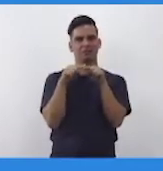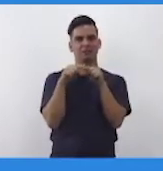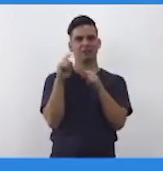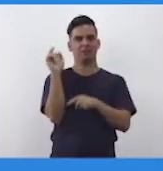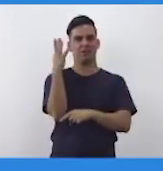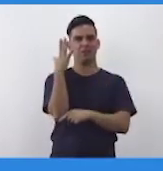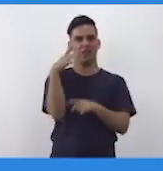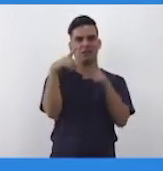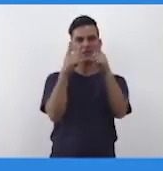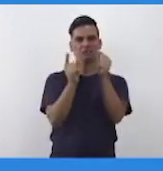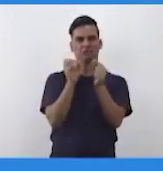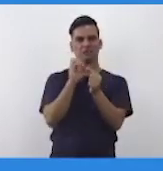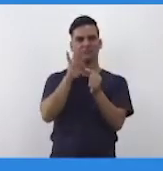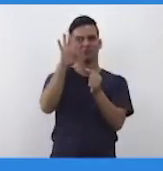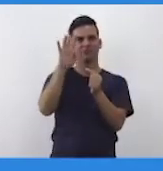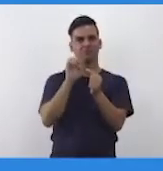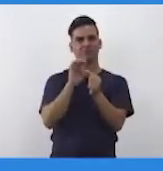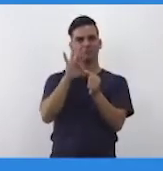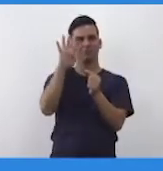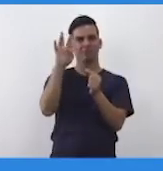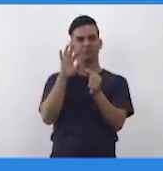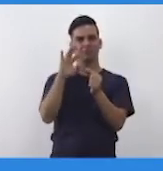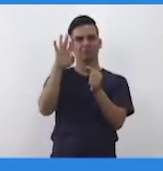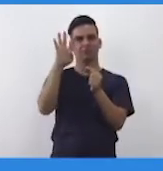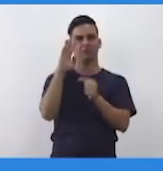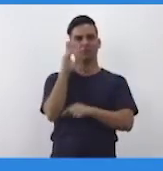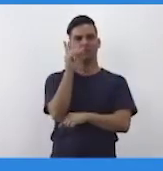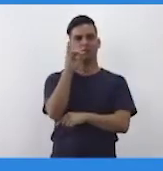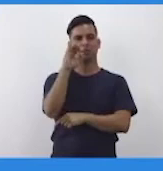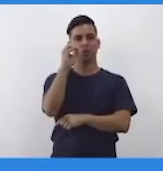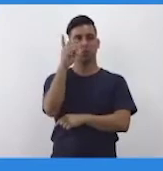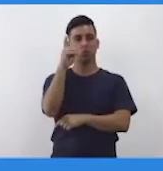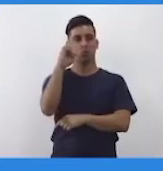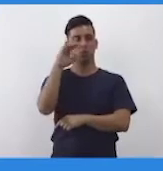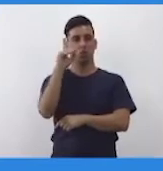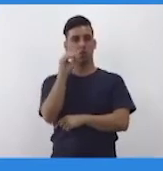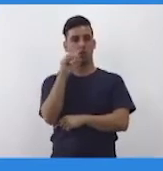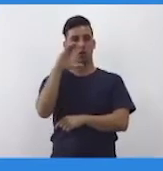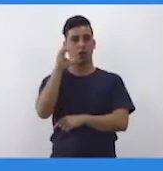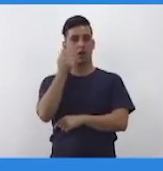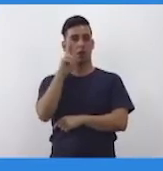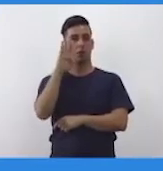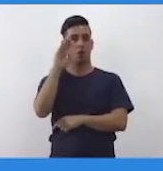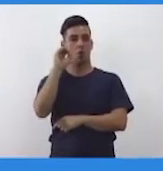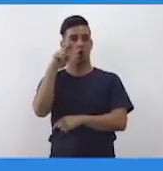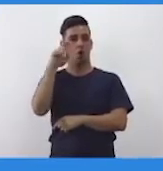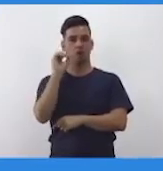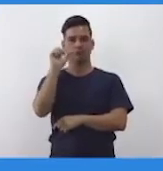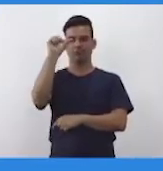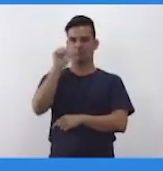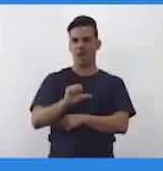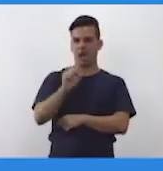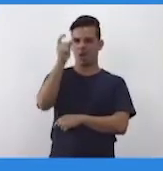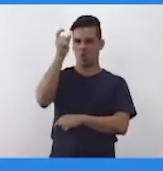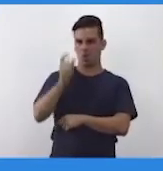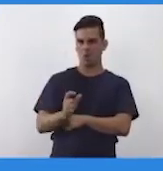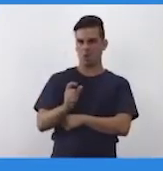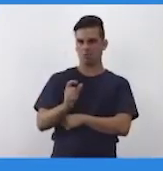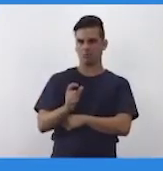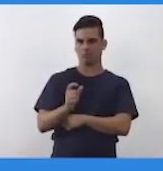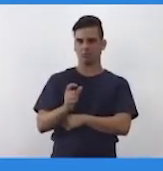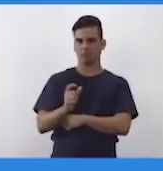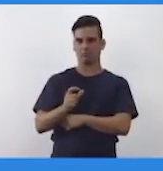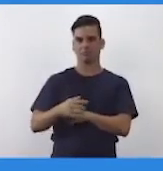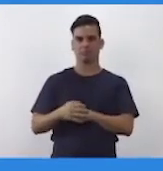dióxido de carbono es perjudicial para el hombre. Bueno, ¿cuál es la otra importancia que